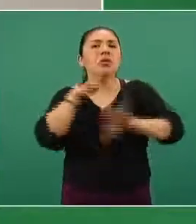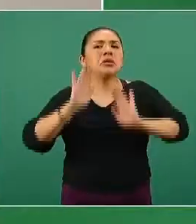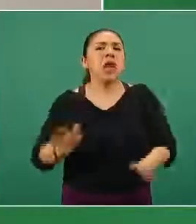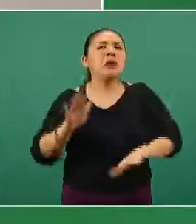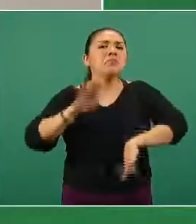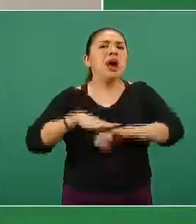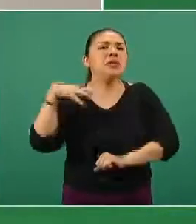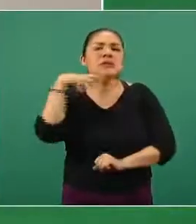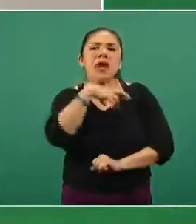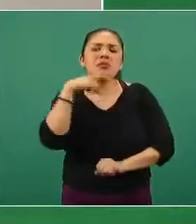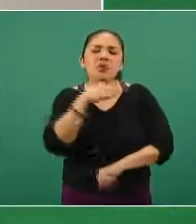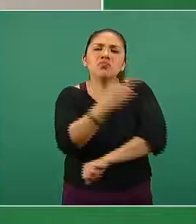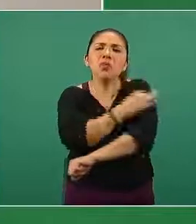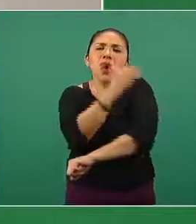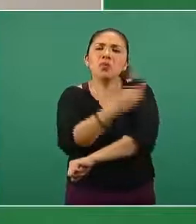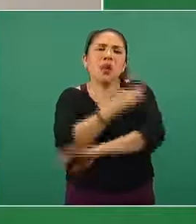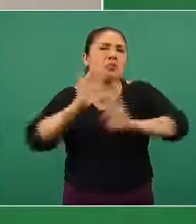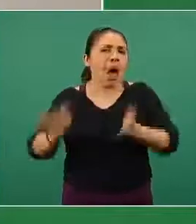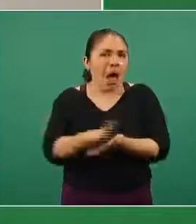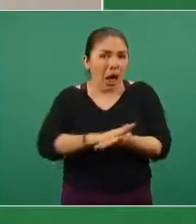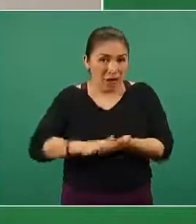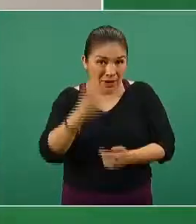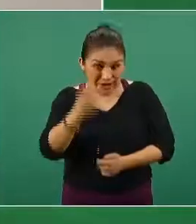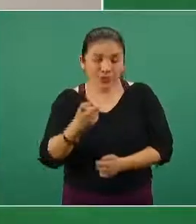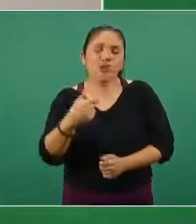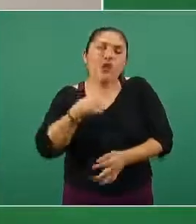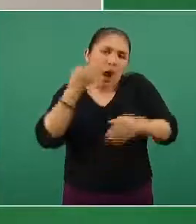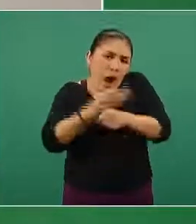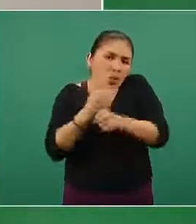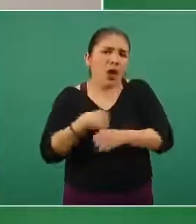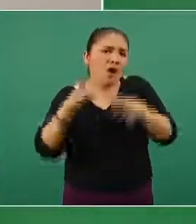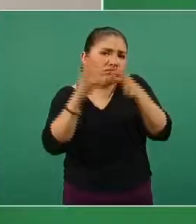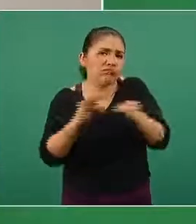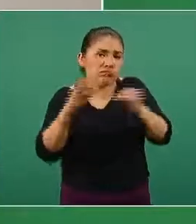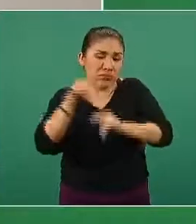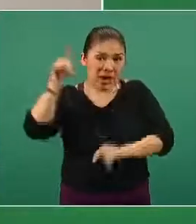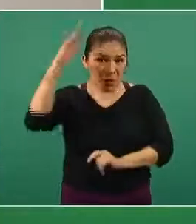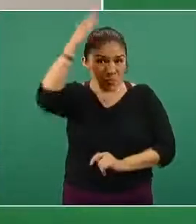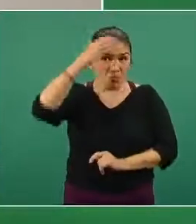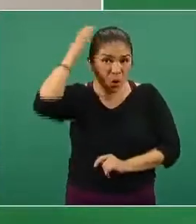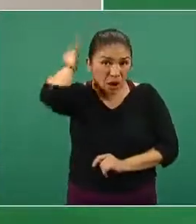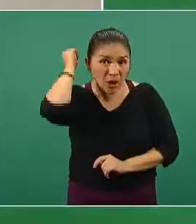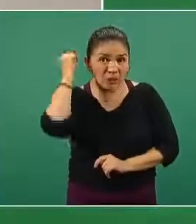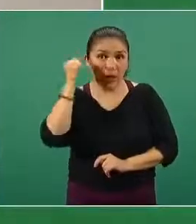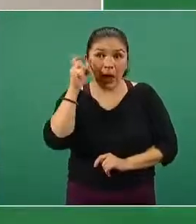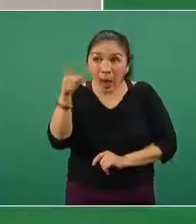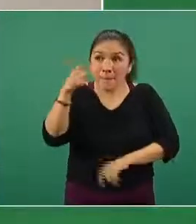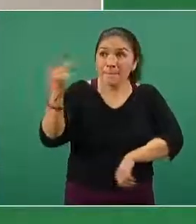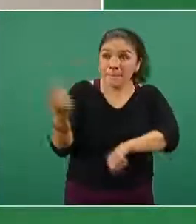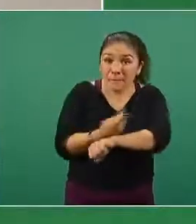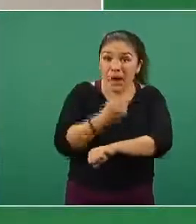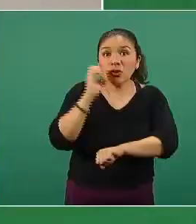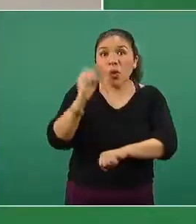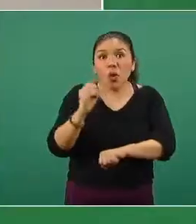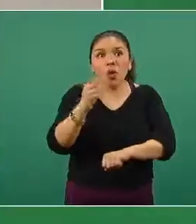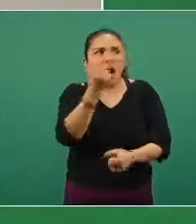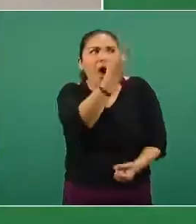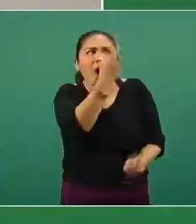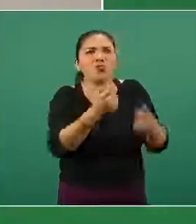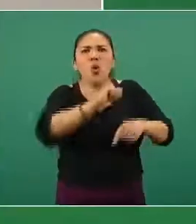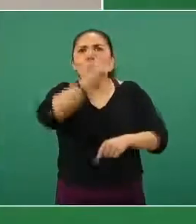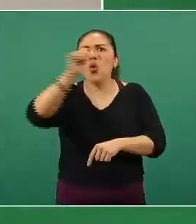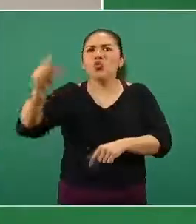rápidamente reiniciar y ponerse al día. Entonces, el mensaje sería, en el caso del estado de Morelos, si esto sucedió o si ha sucedido en algunos